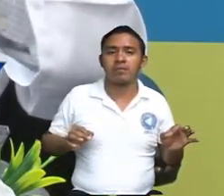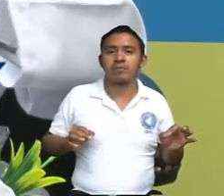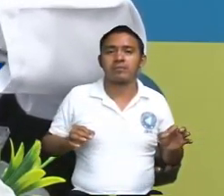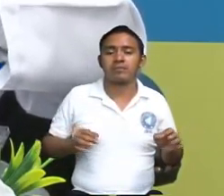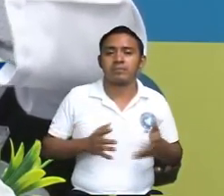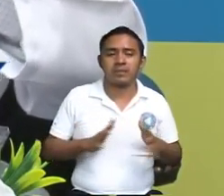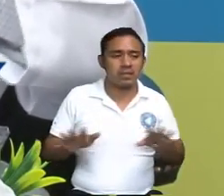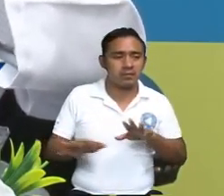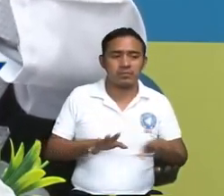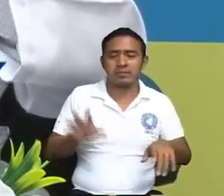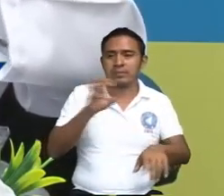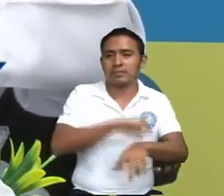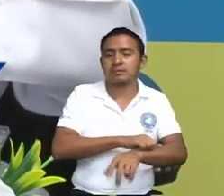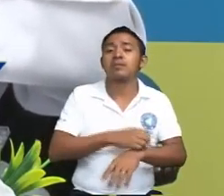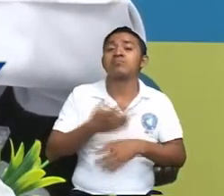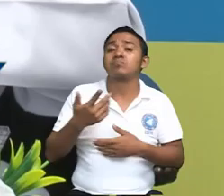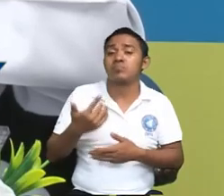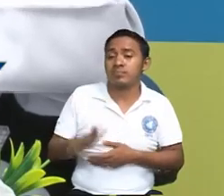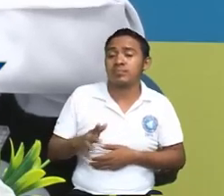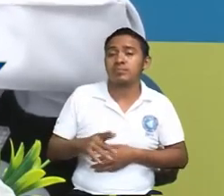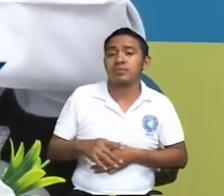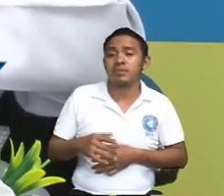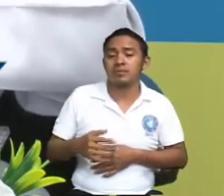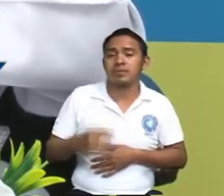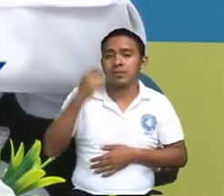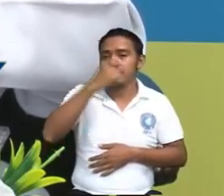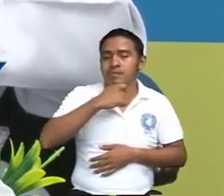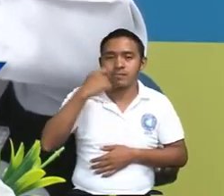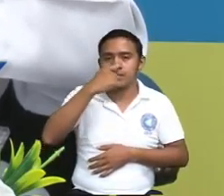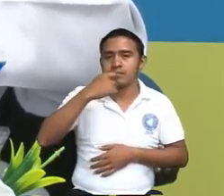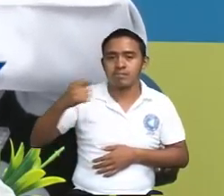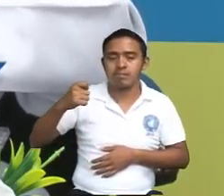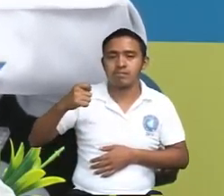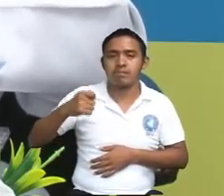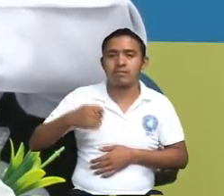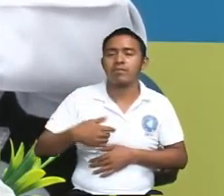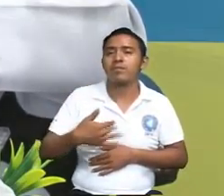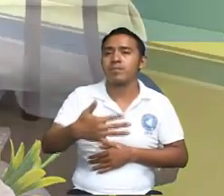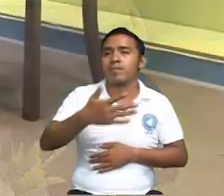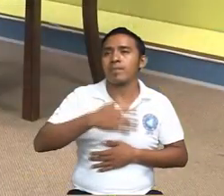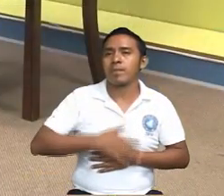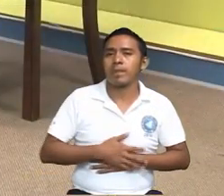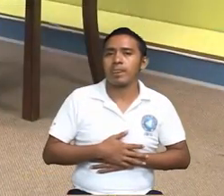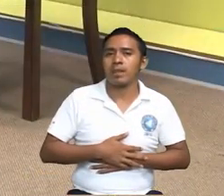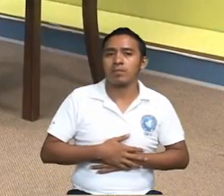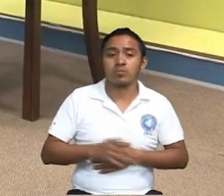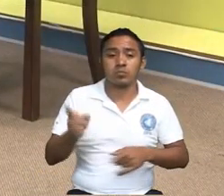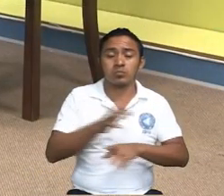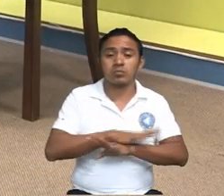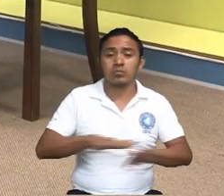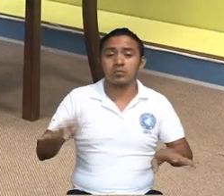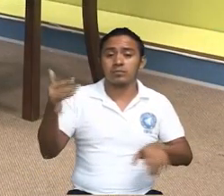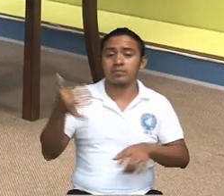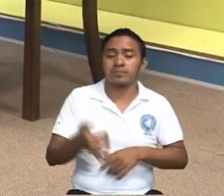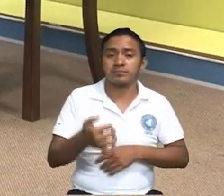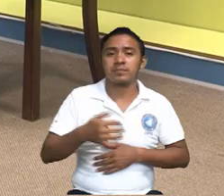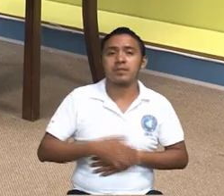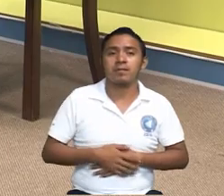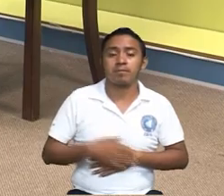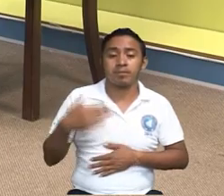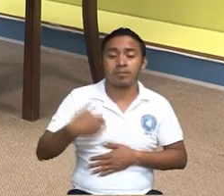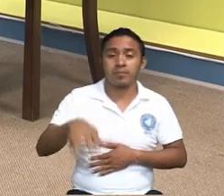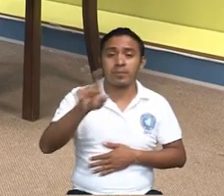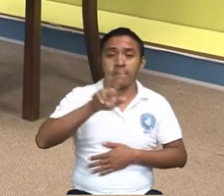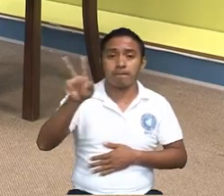uno, no pueda, ¿verdad? Porque tiene inactivo lo que es el hocico ahí. ¿Hasta cuándo la última? Estamos para este